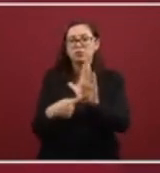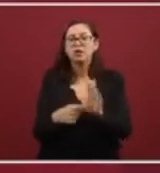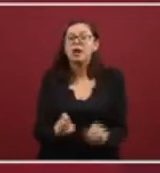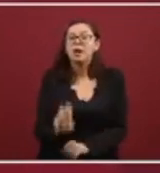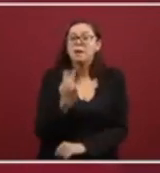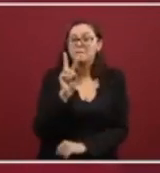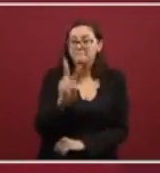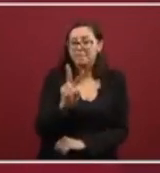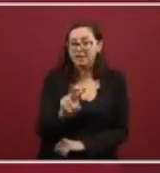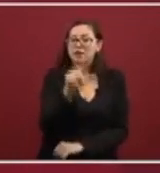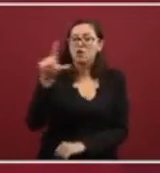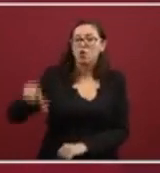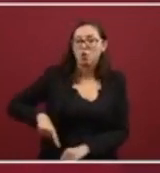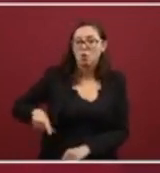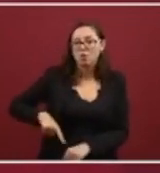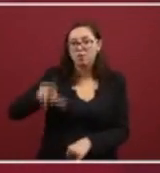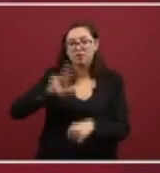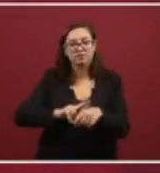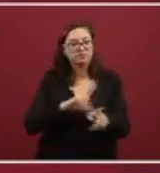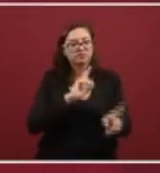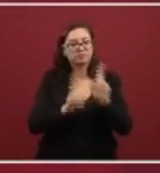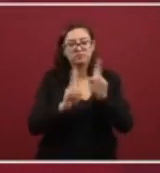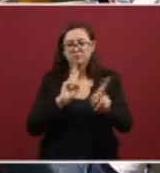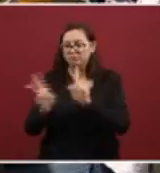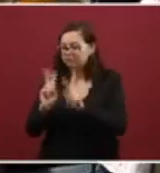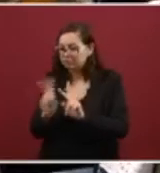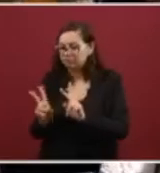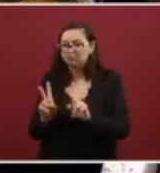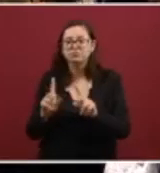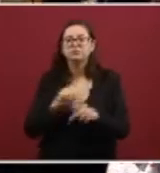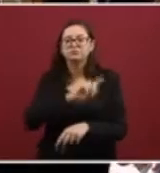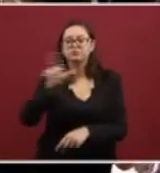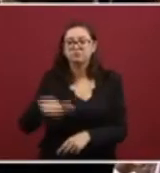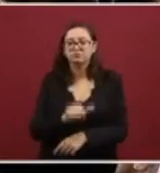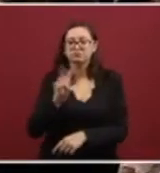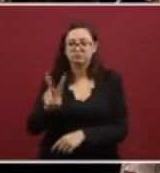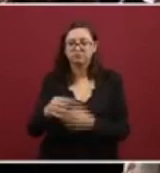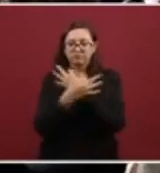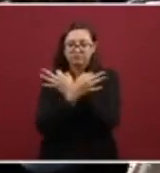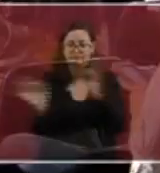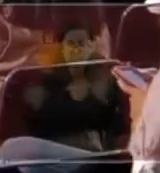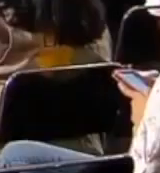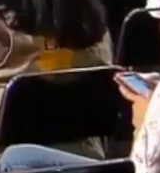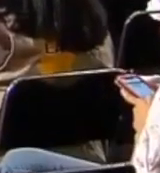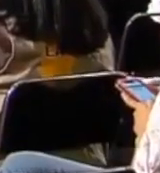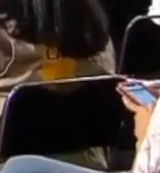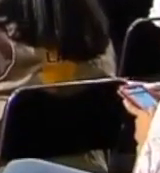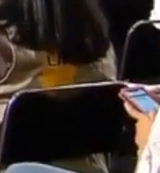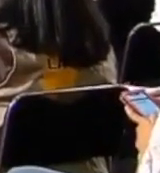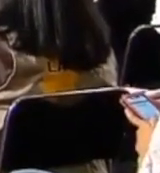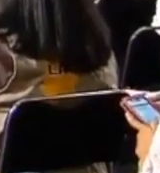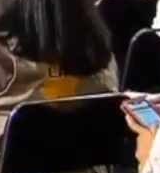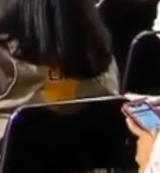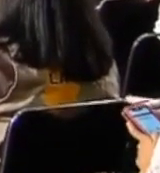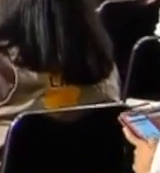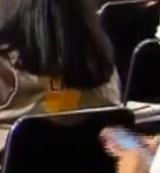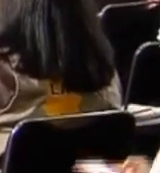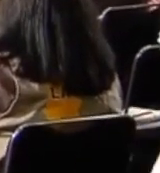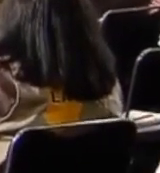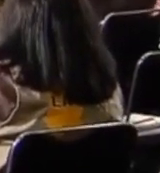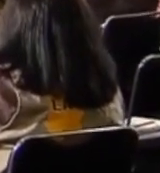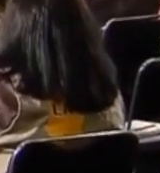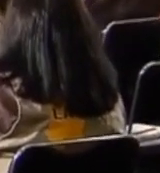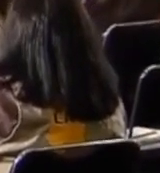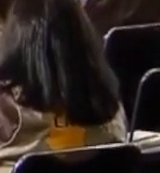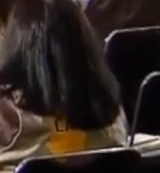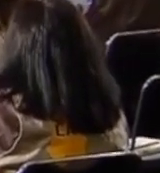compartimos con los gobernadores y el viernes se las vamos a conocer ya en detalle. Gracias. A ti, acá, por favor.